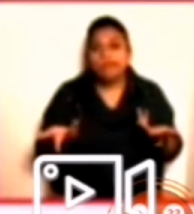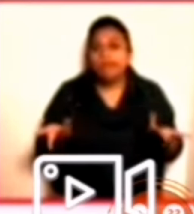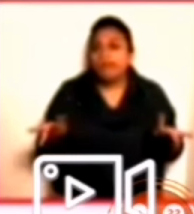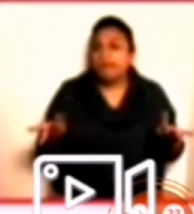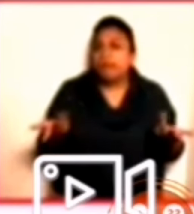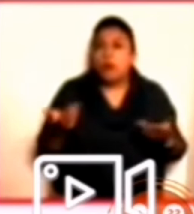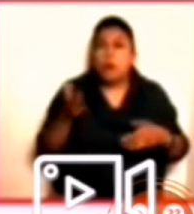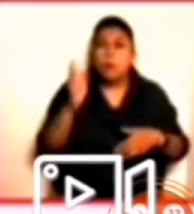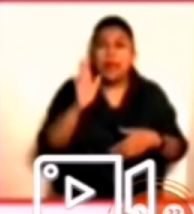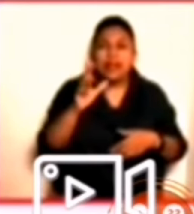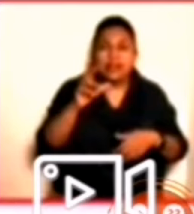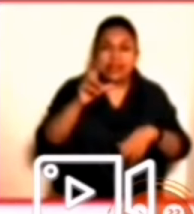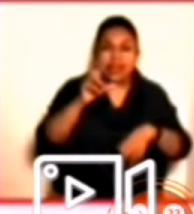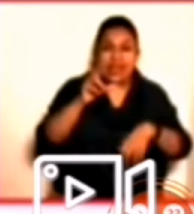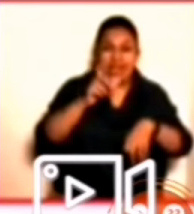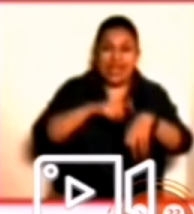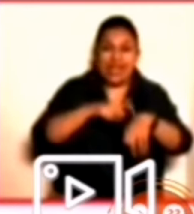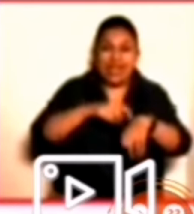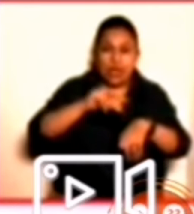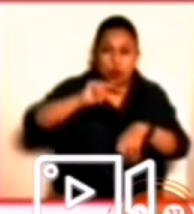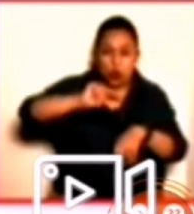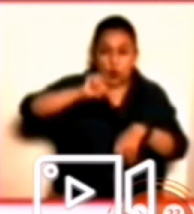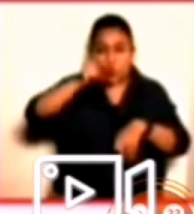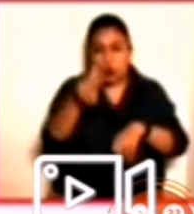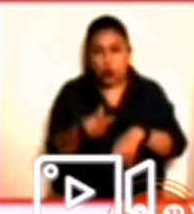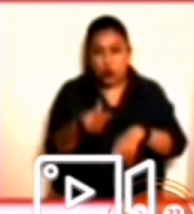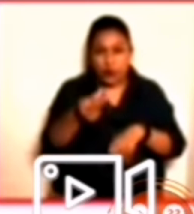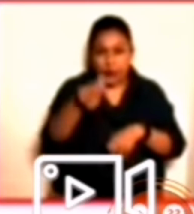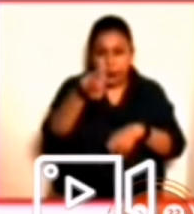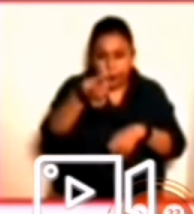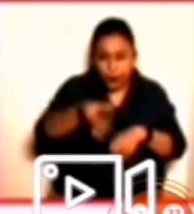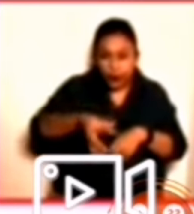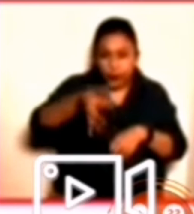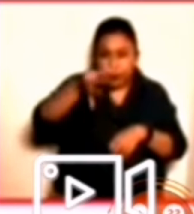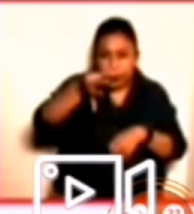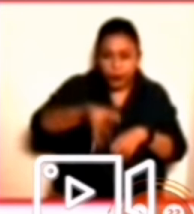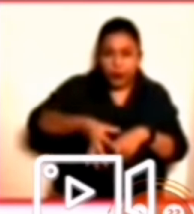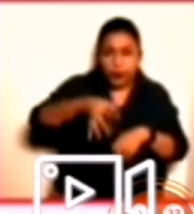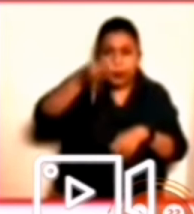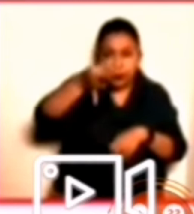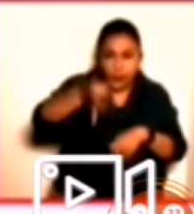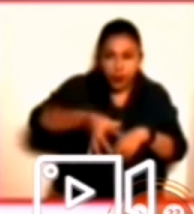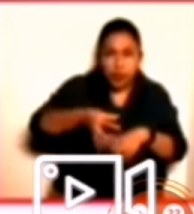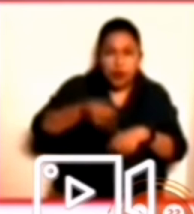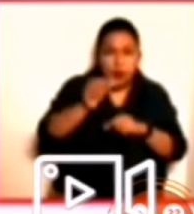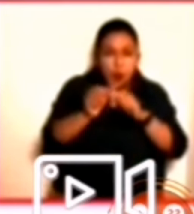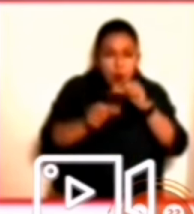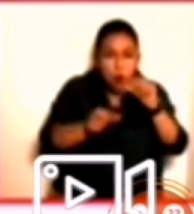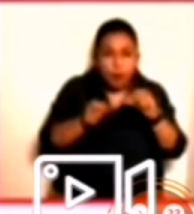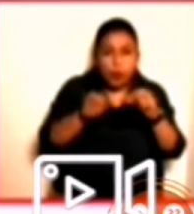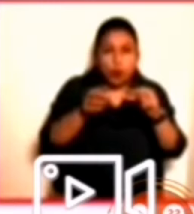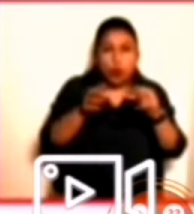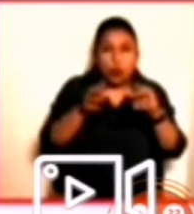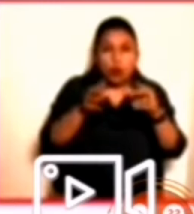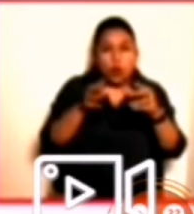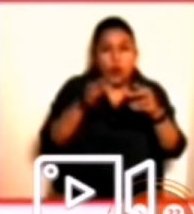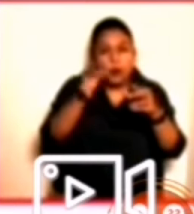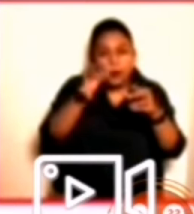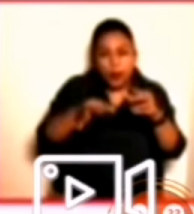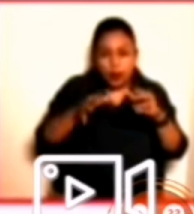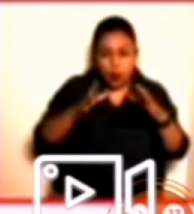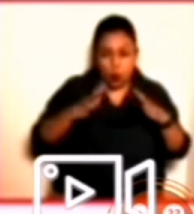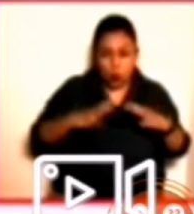relojes de arena precisamente que van despidiendo poco a poco del